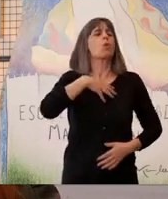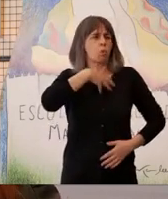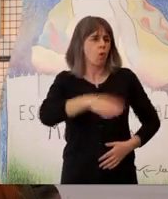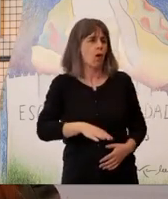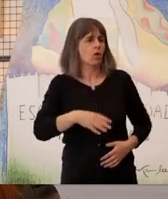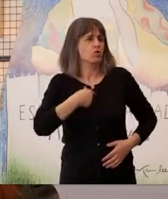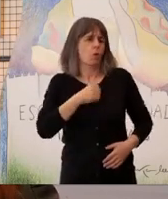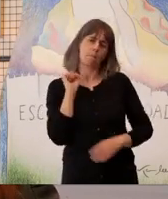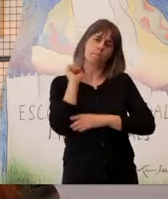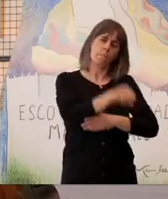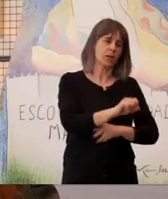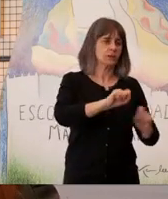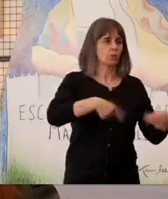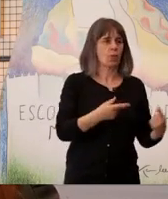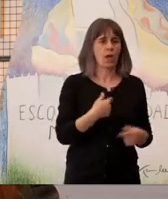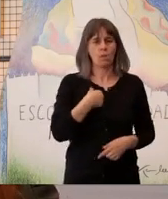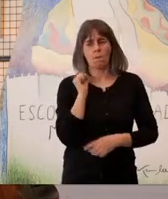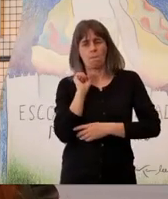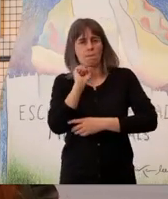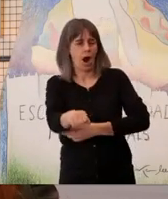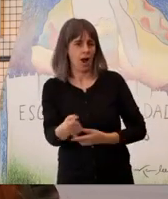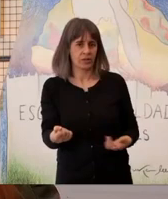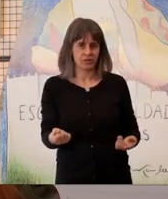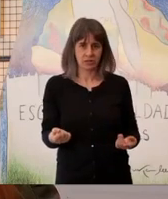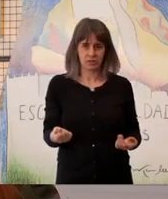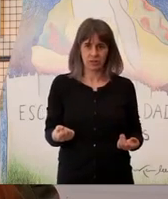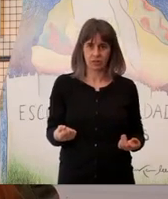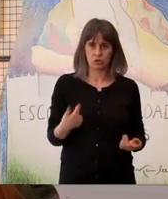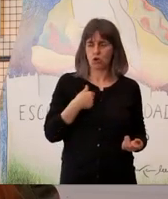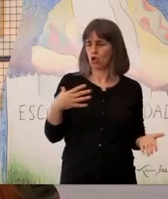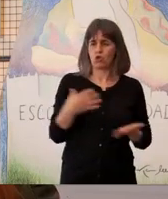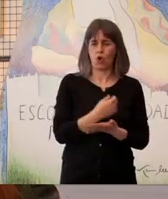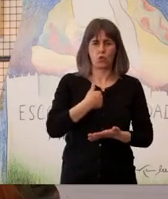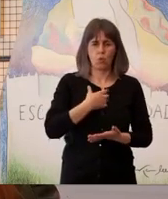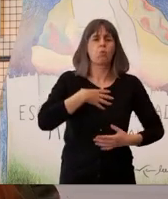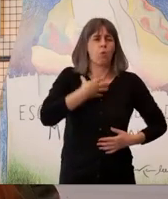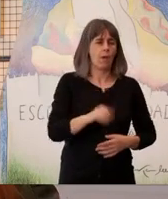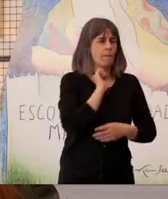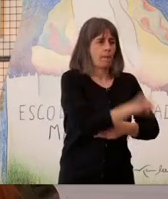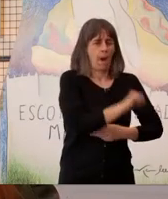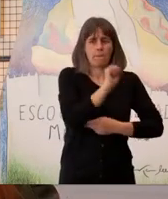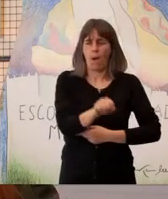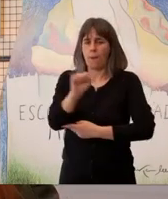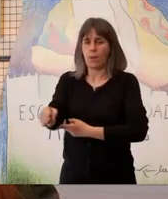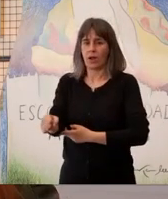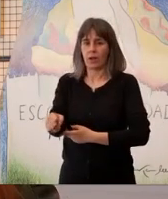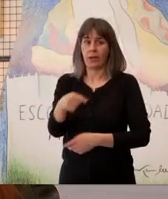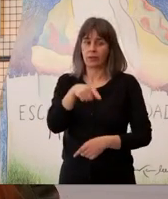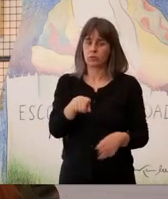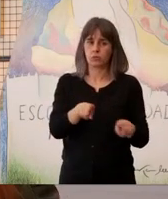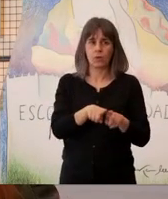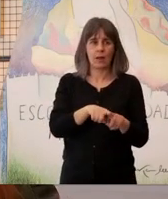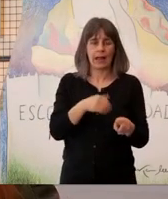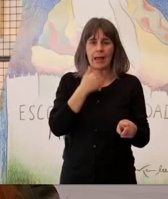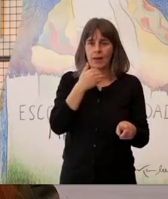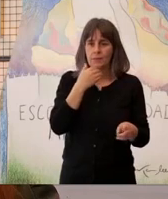la naturaleza demostrar que todo se doblega a mi voluntad pues está en un punto